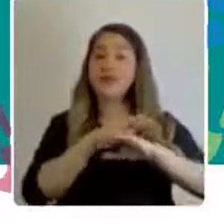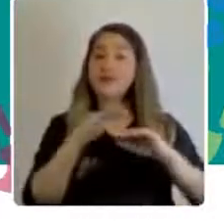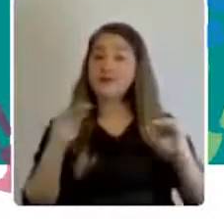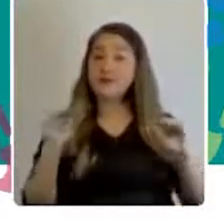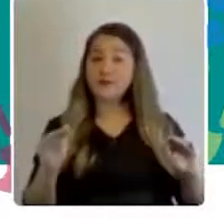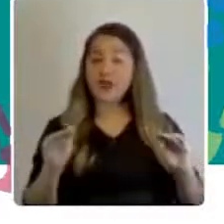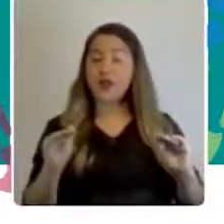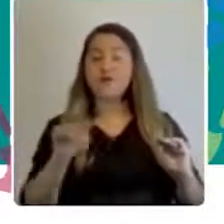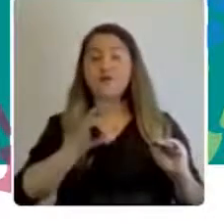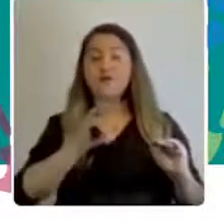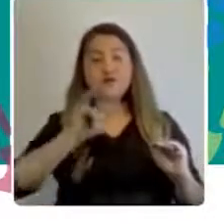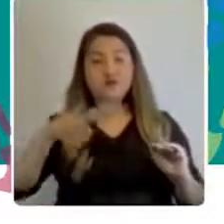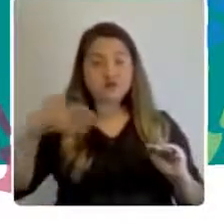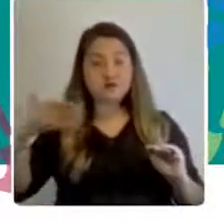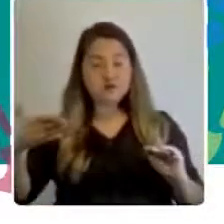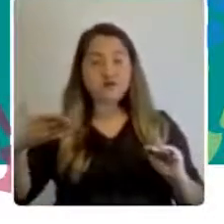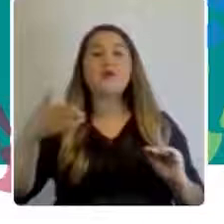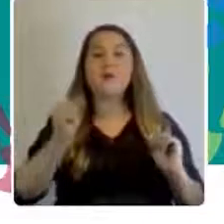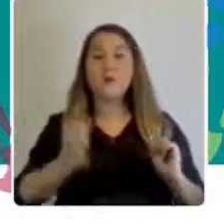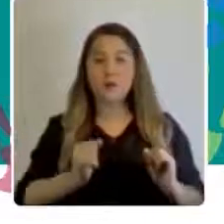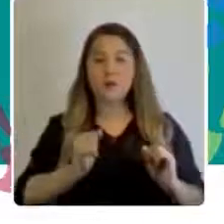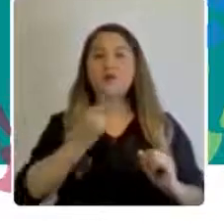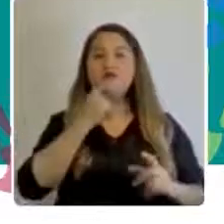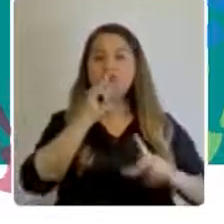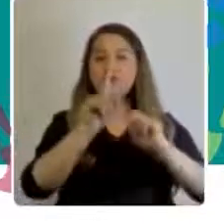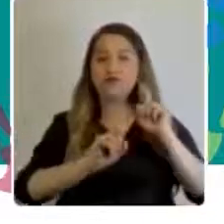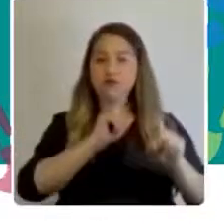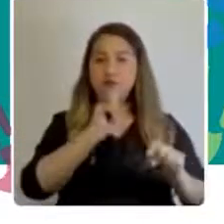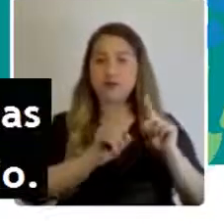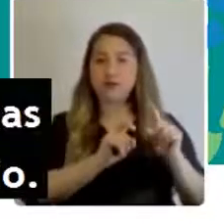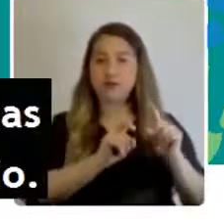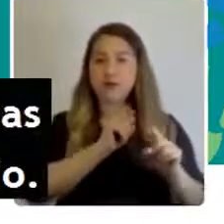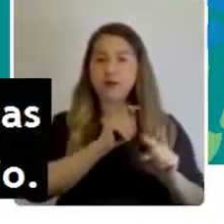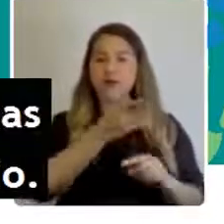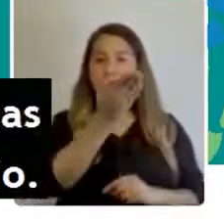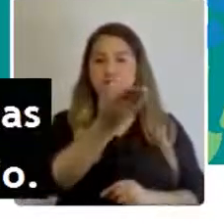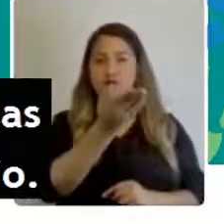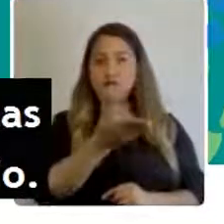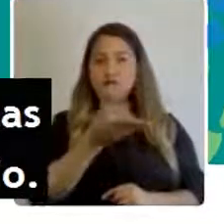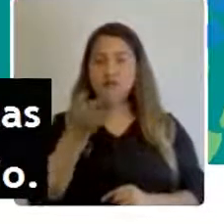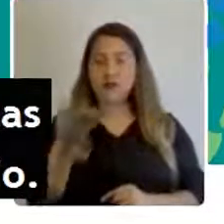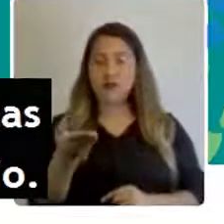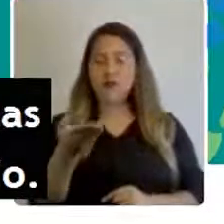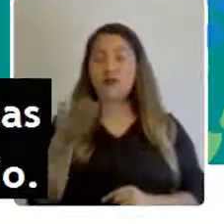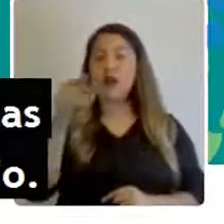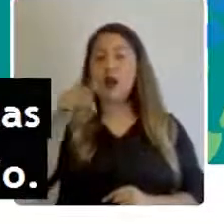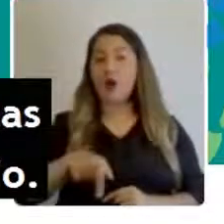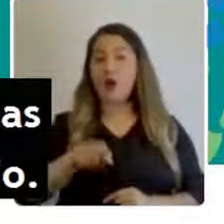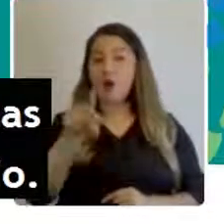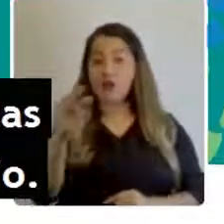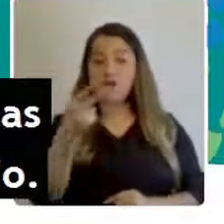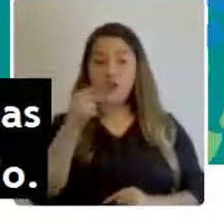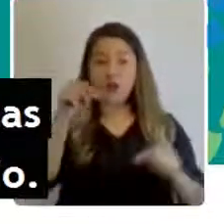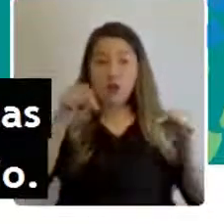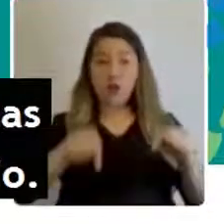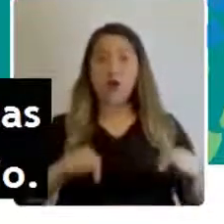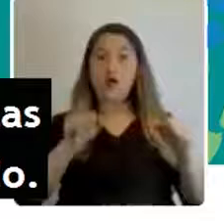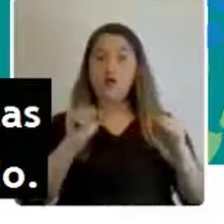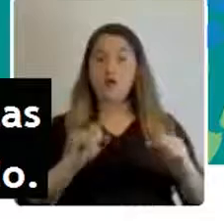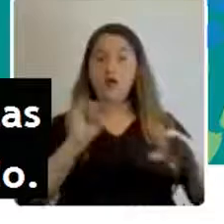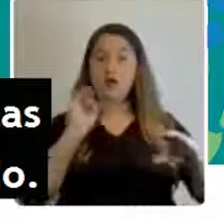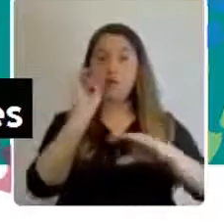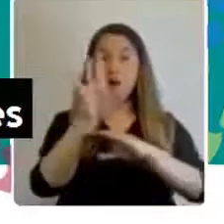la posibilidad de hacer preguntas a estos 3 expositores, y ustedes que nos están viendo pueden enviarnos sus propias preguntas a través del chat de